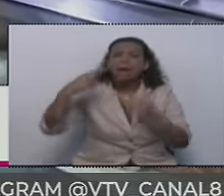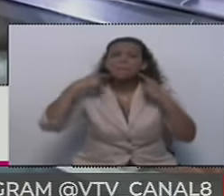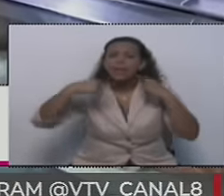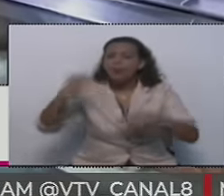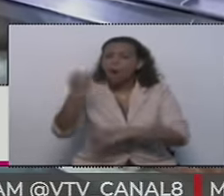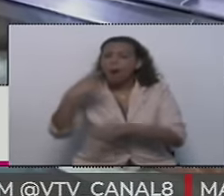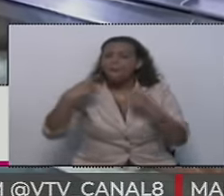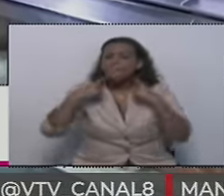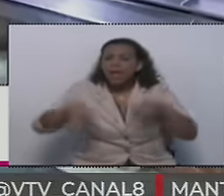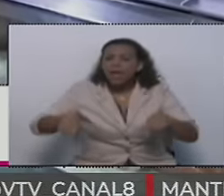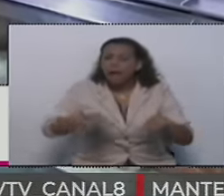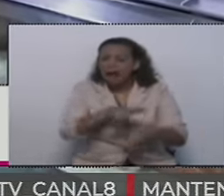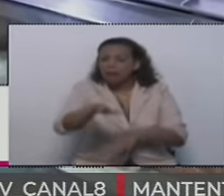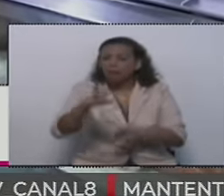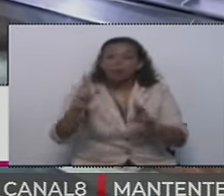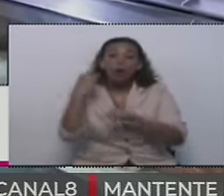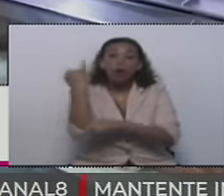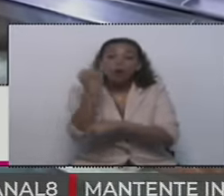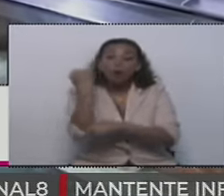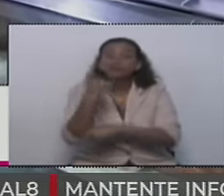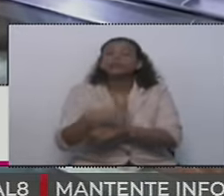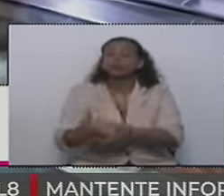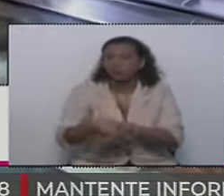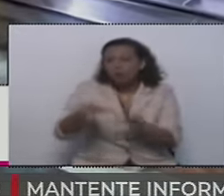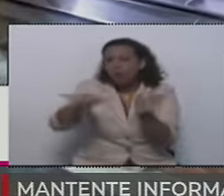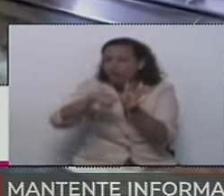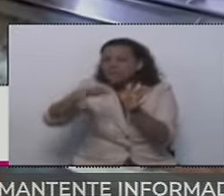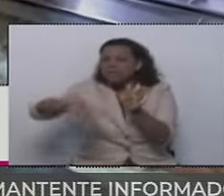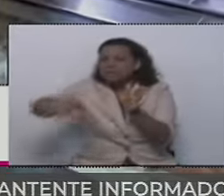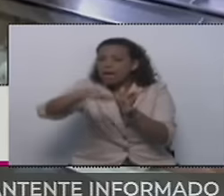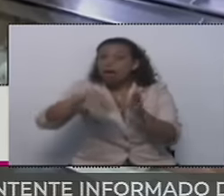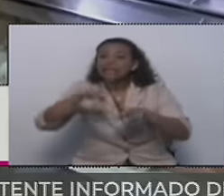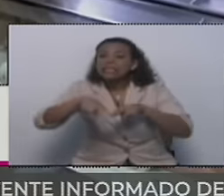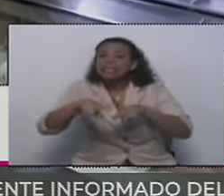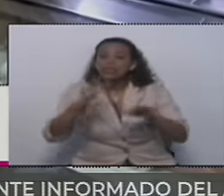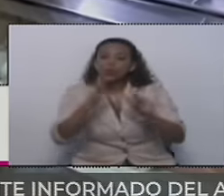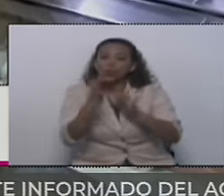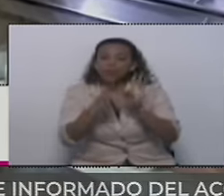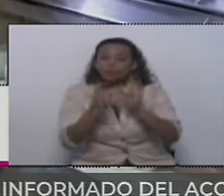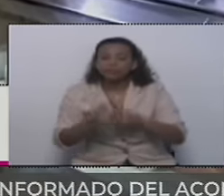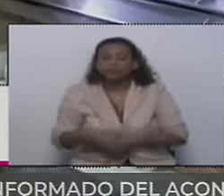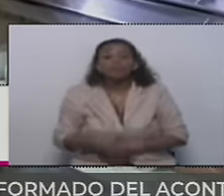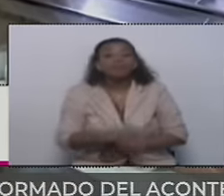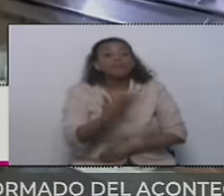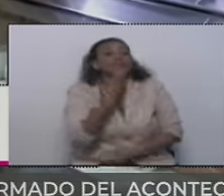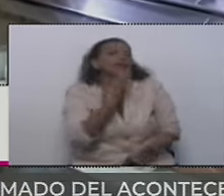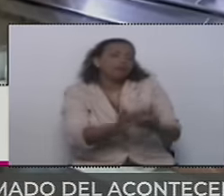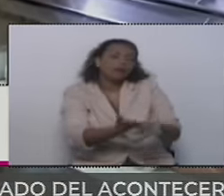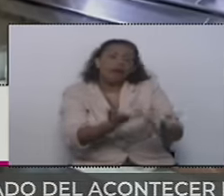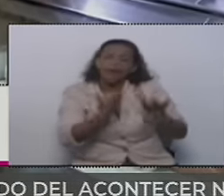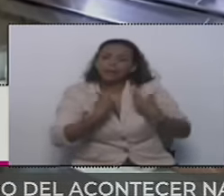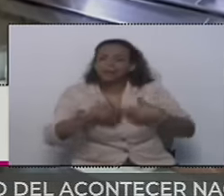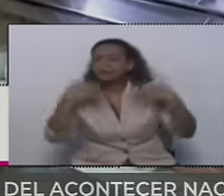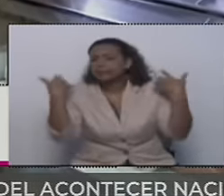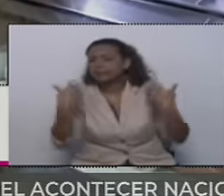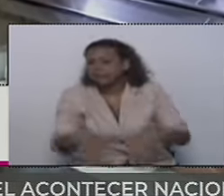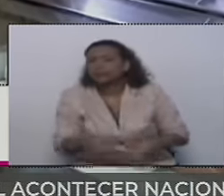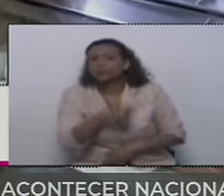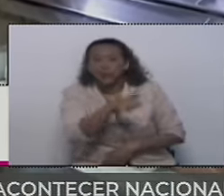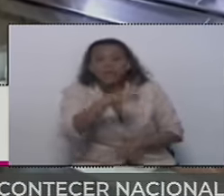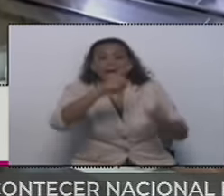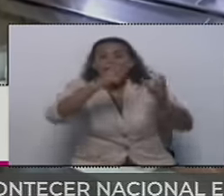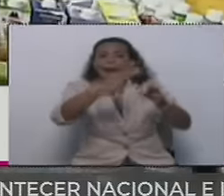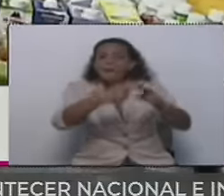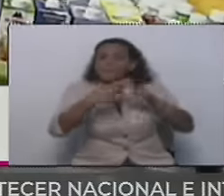Junquito. Exactamente. Ella vivió el Niño Jesús. El Niño Jesús. ¿Qué me cuentas tú? Mira, bastante agradecido. De verdad que este crédito nos